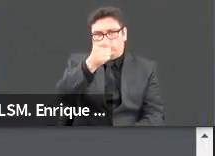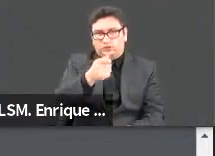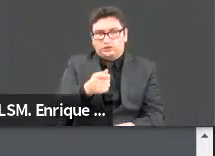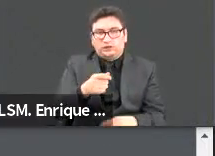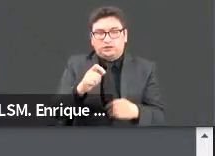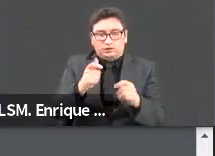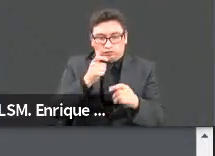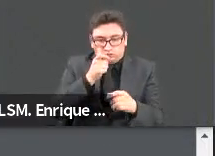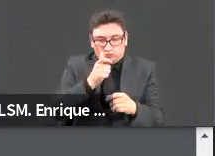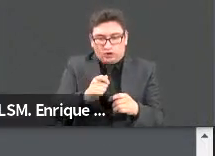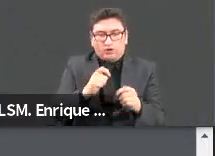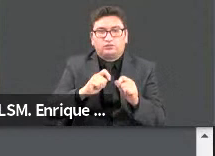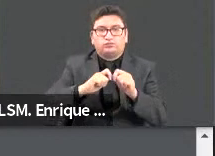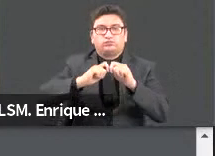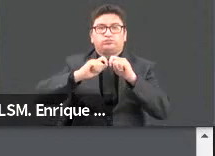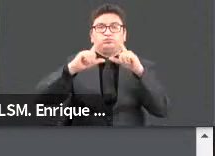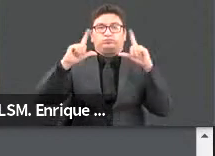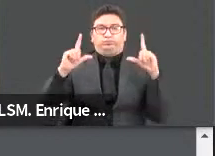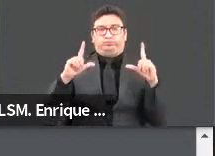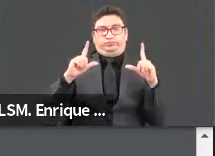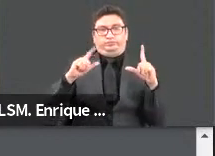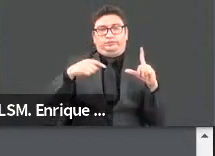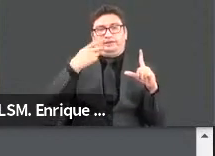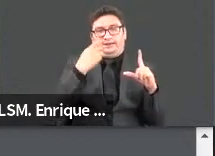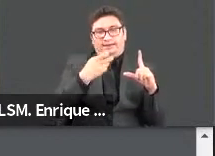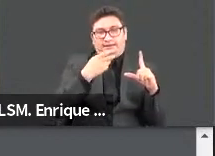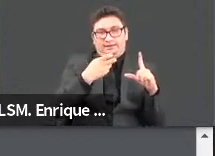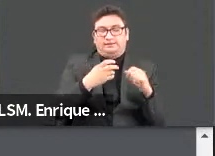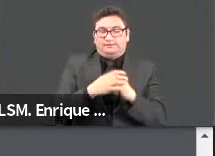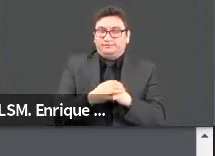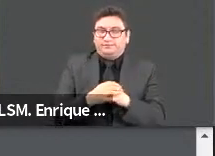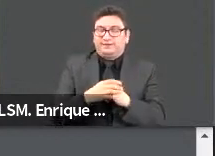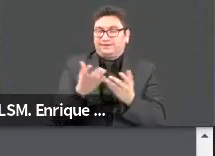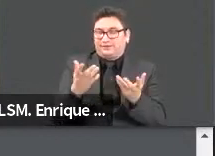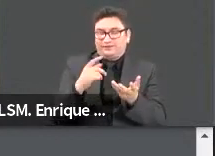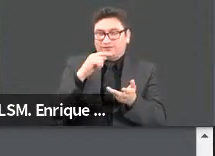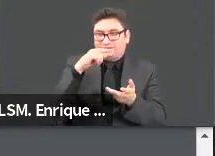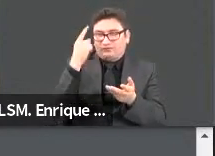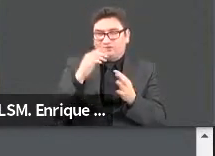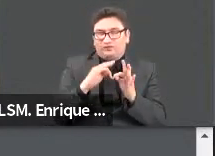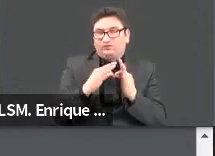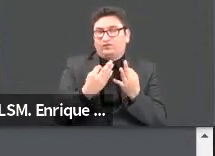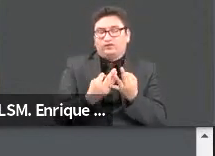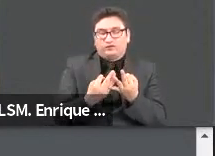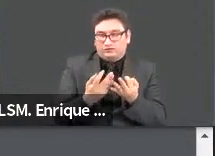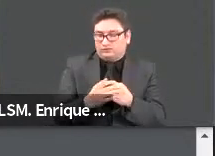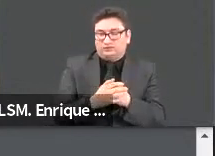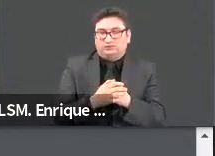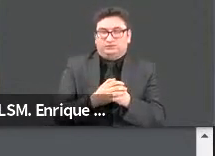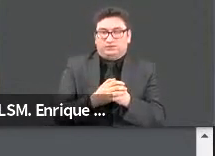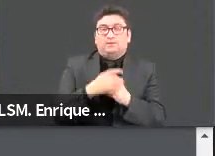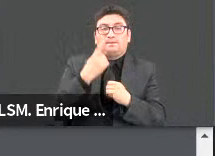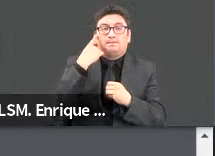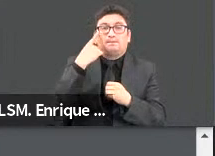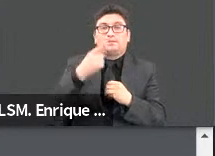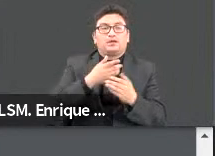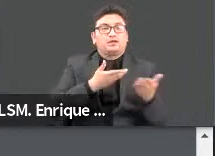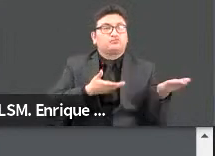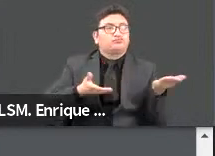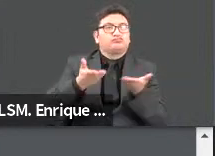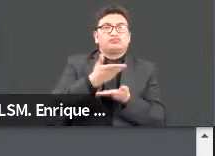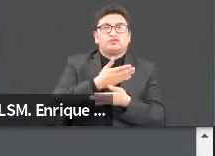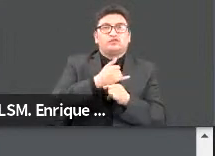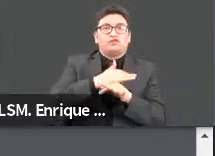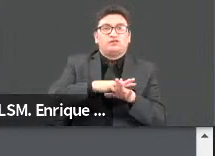va a llevar directamente a este criterio. Es una forma para facilitar el compartir información,